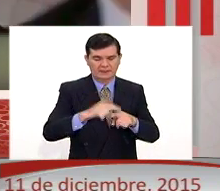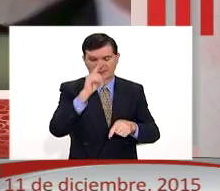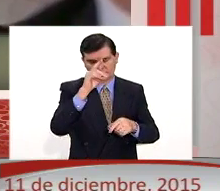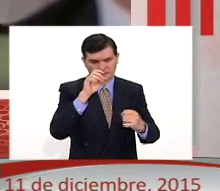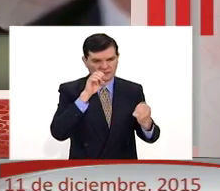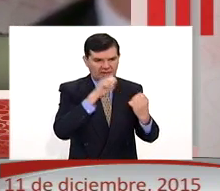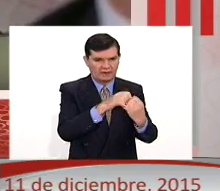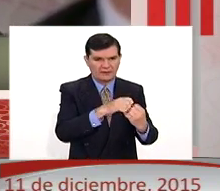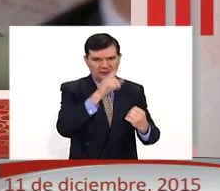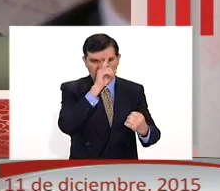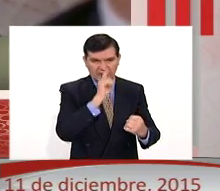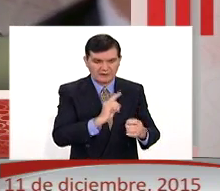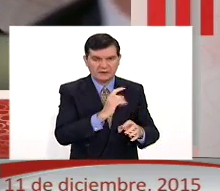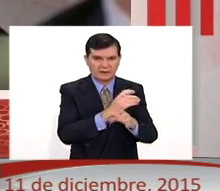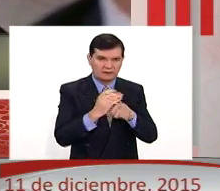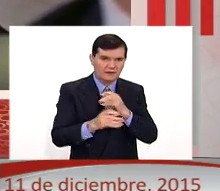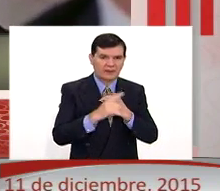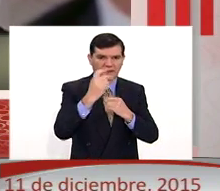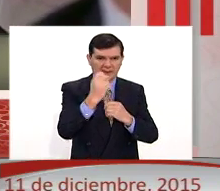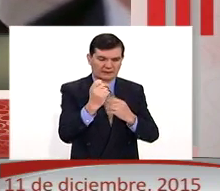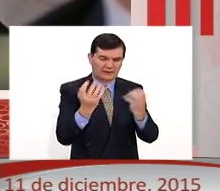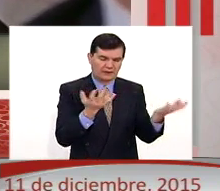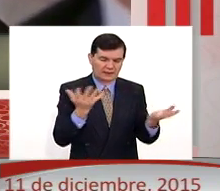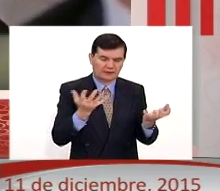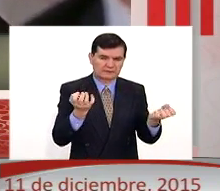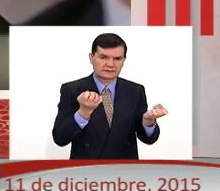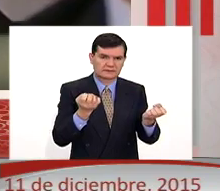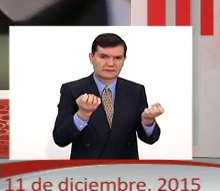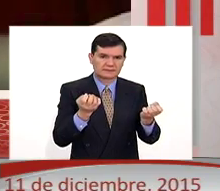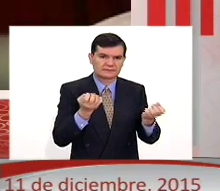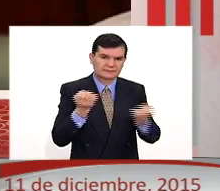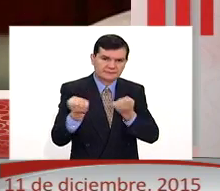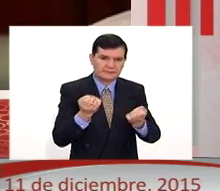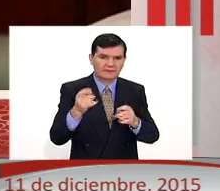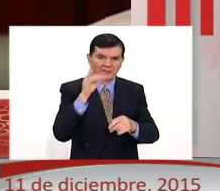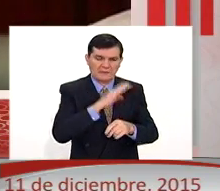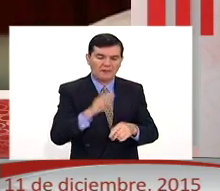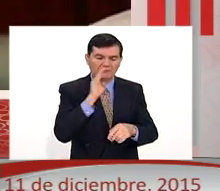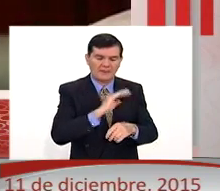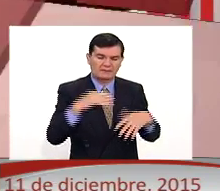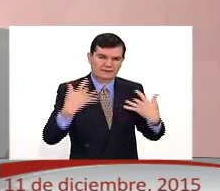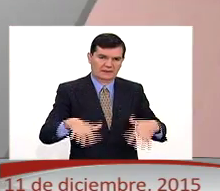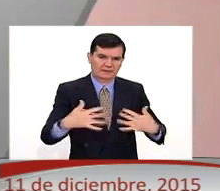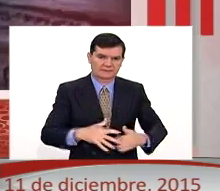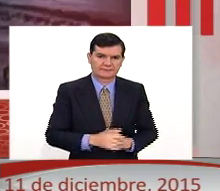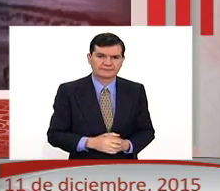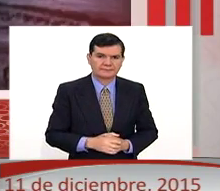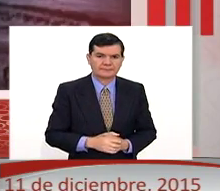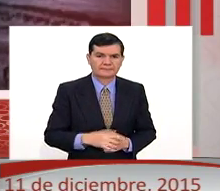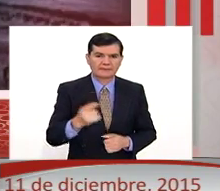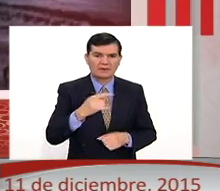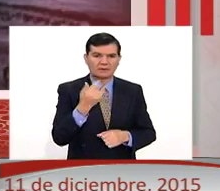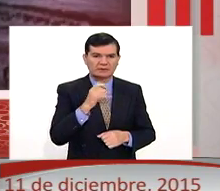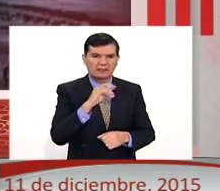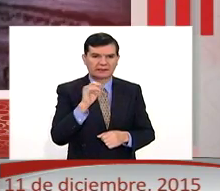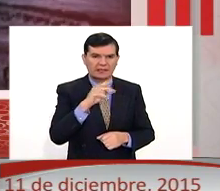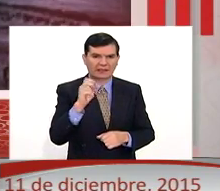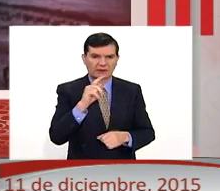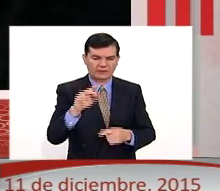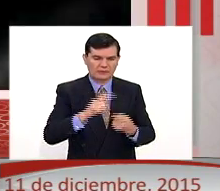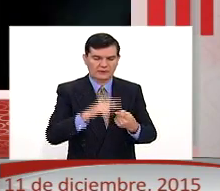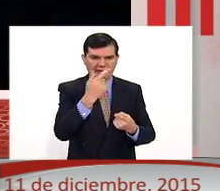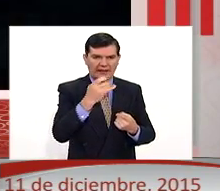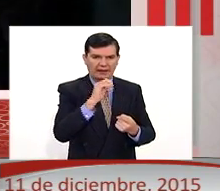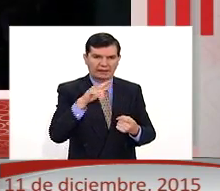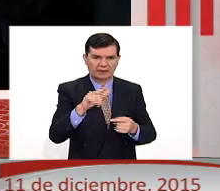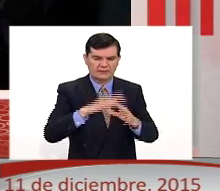mentir sobre nuestra realidad es una práctica que nos ha hecho mucho, mucho daño. González Iñárritu y Gael